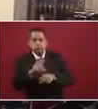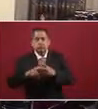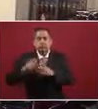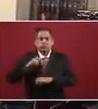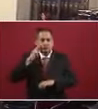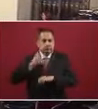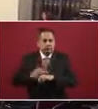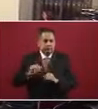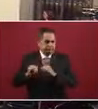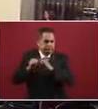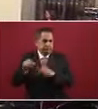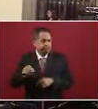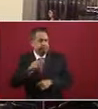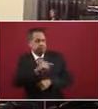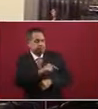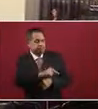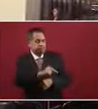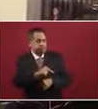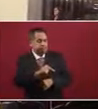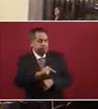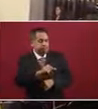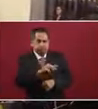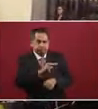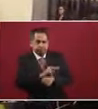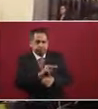la administración pública.